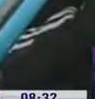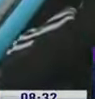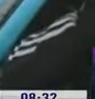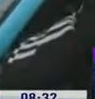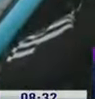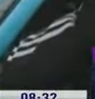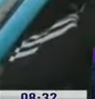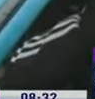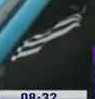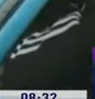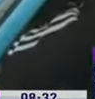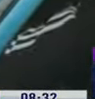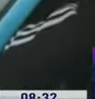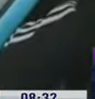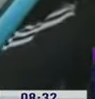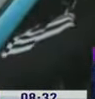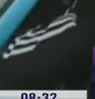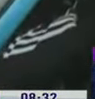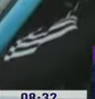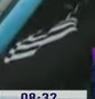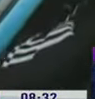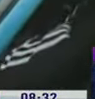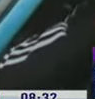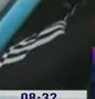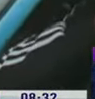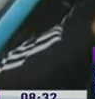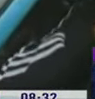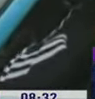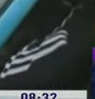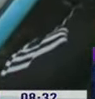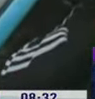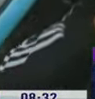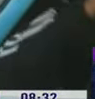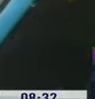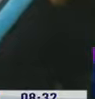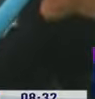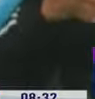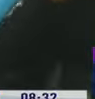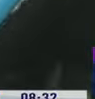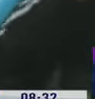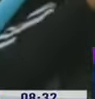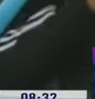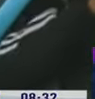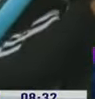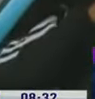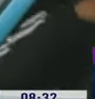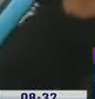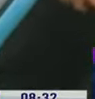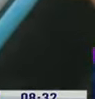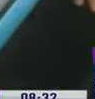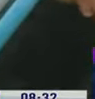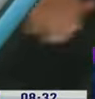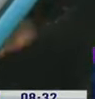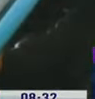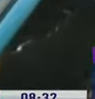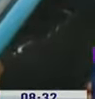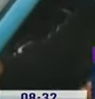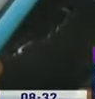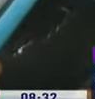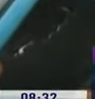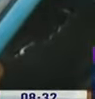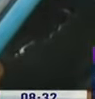un montón de calles, ¿ah? Hay un montón de carros parqueados sin placas, con vidrios ahumados y donde no se debe